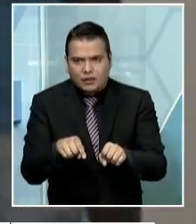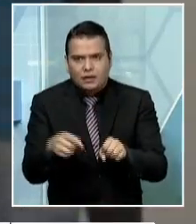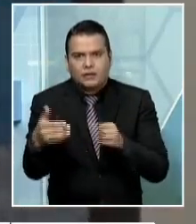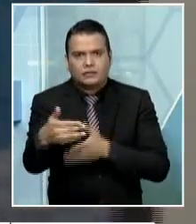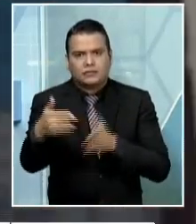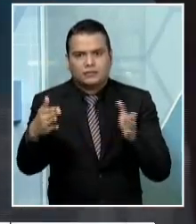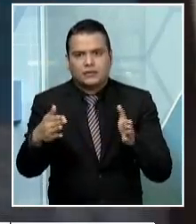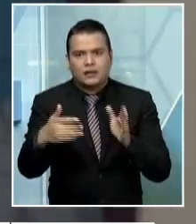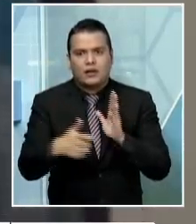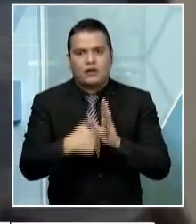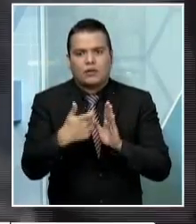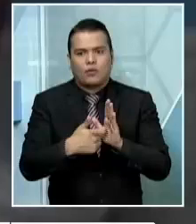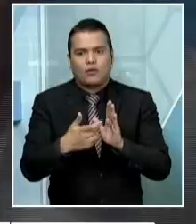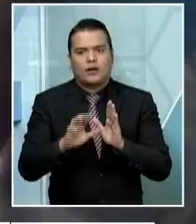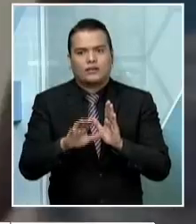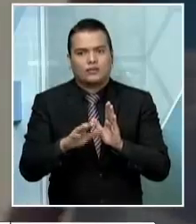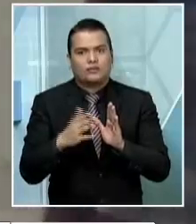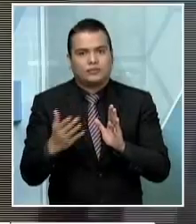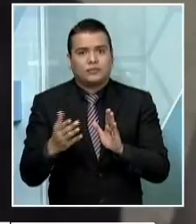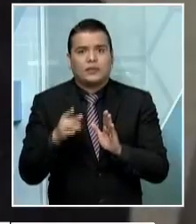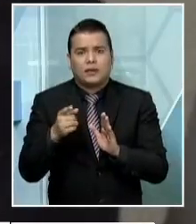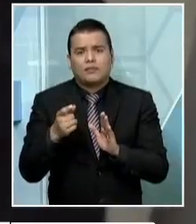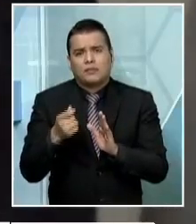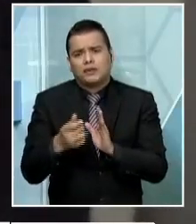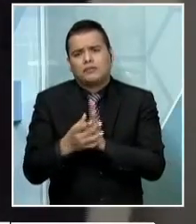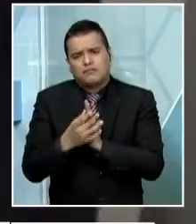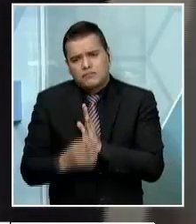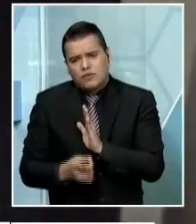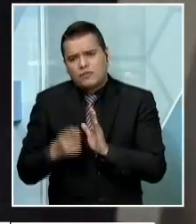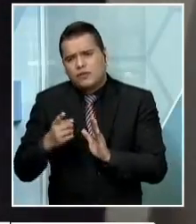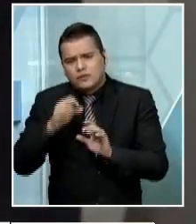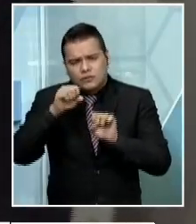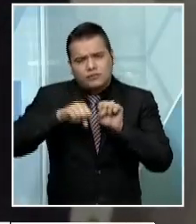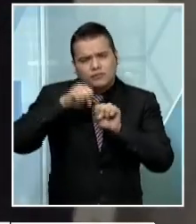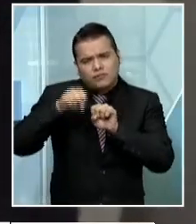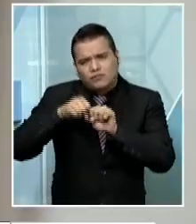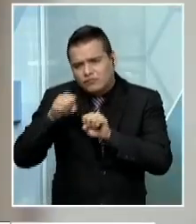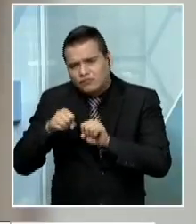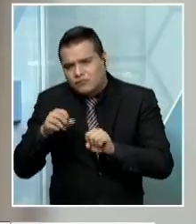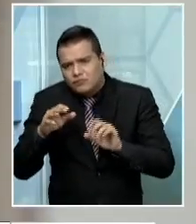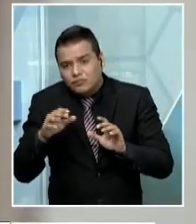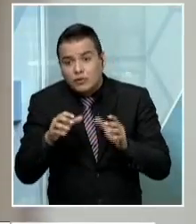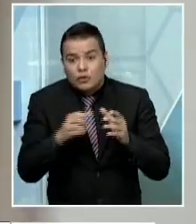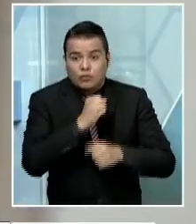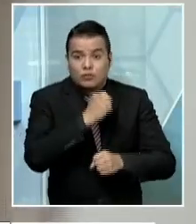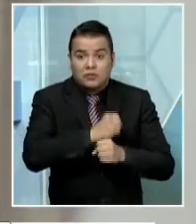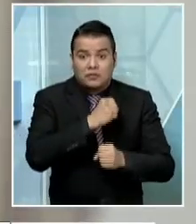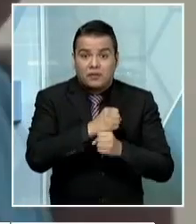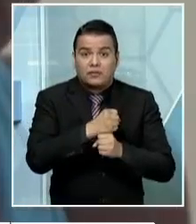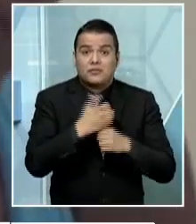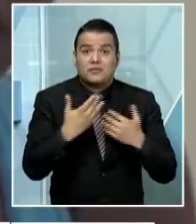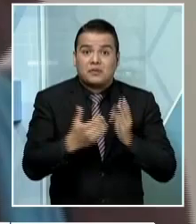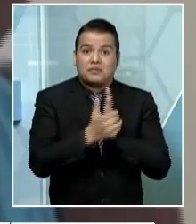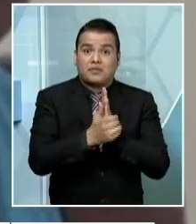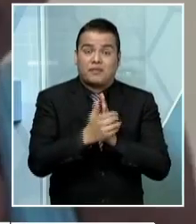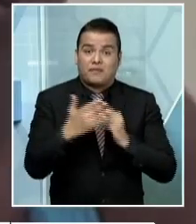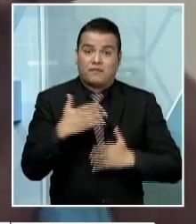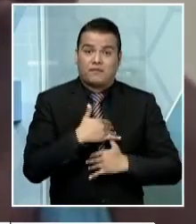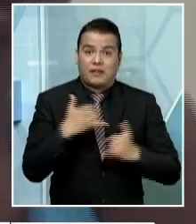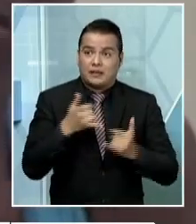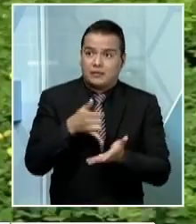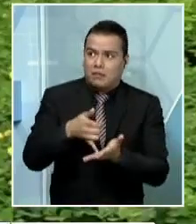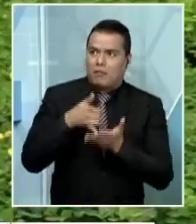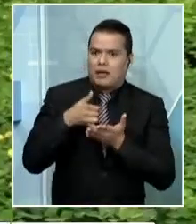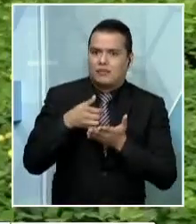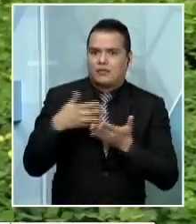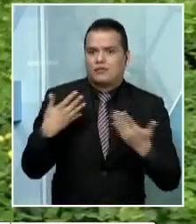la película. La cinta fue grabada con pocos recursos, pero con mucho talento por parte de los actores, quienes están felices por el reconocimiento.